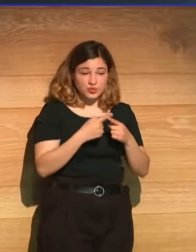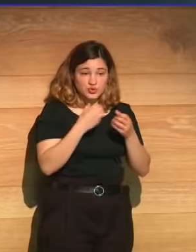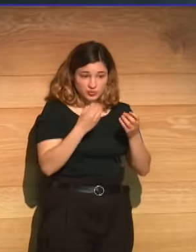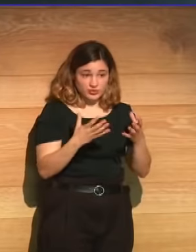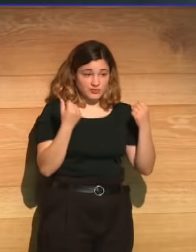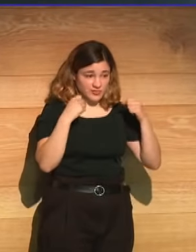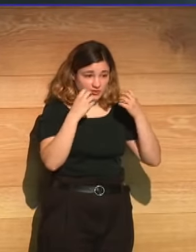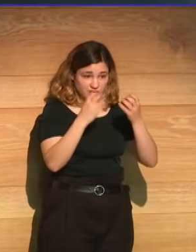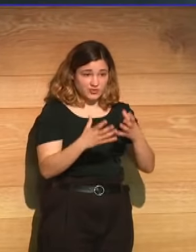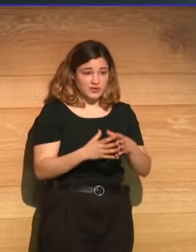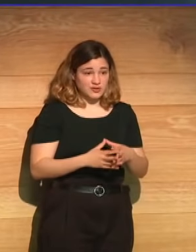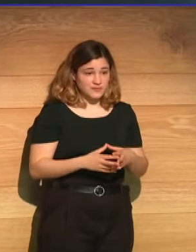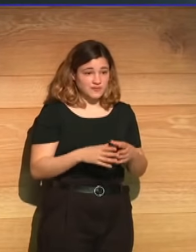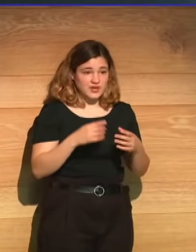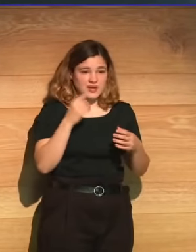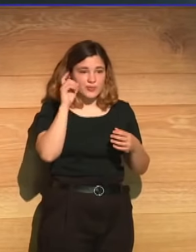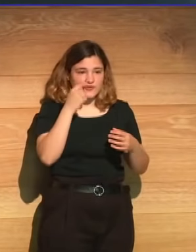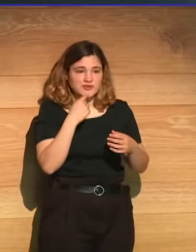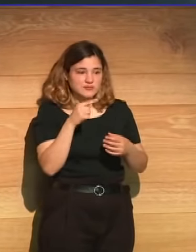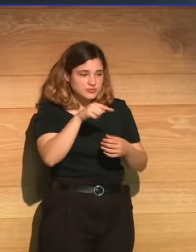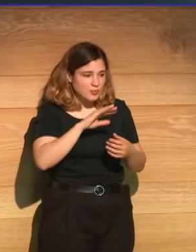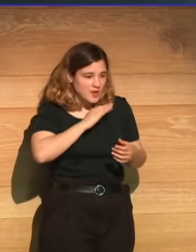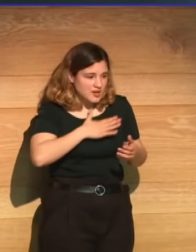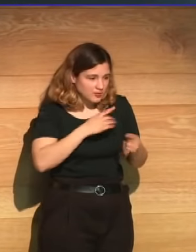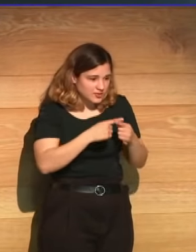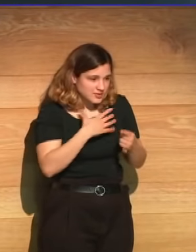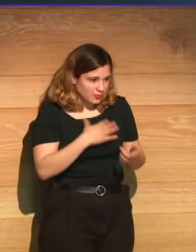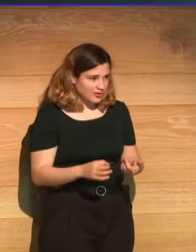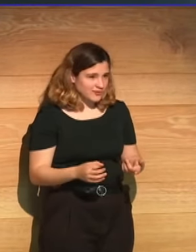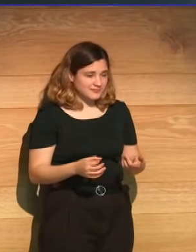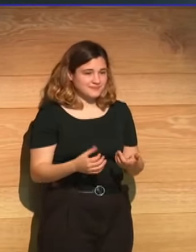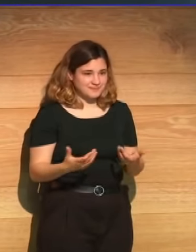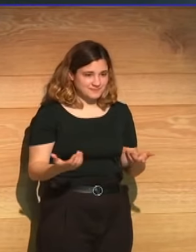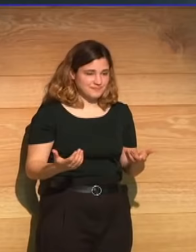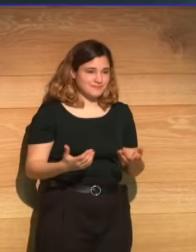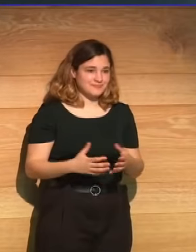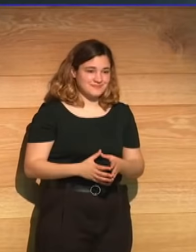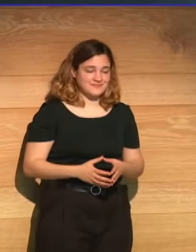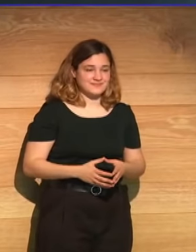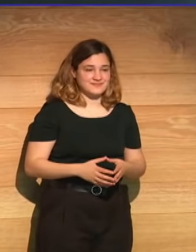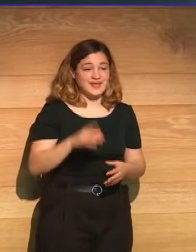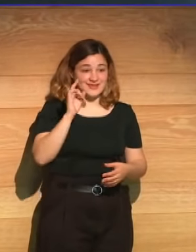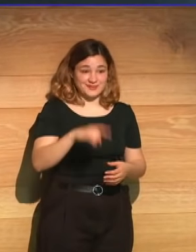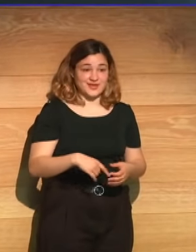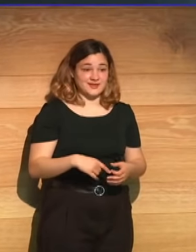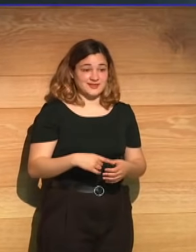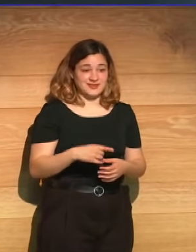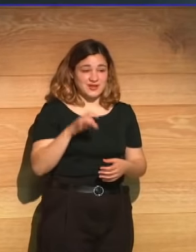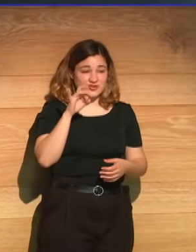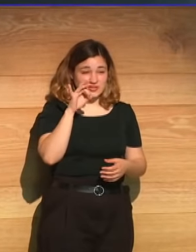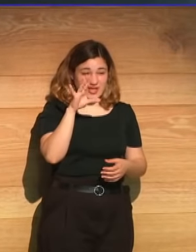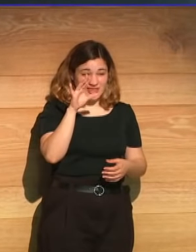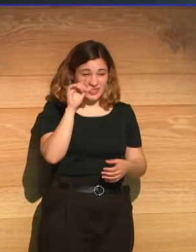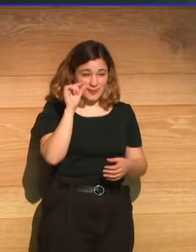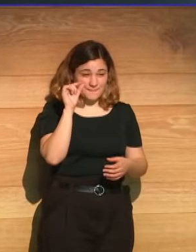los profesores, es que esto lo puedo utilizar mañana, ¿no? Y otro de los factores que también hizo posible esos 15.000 en un